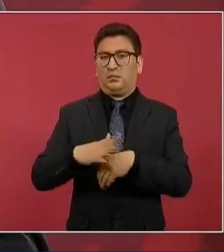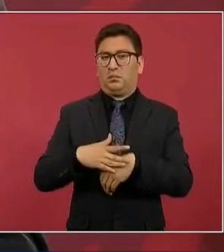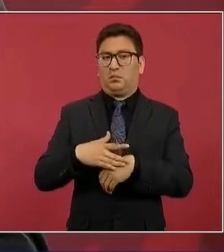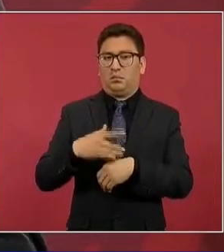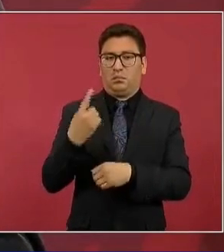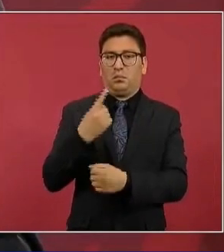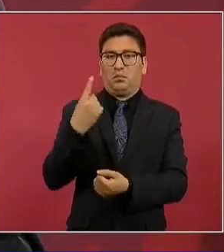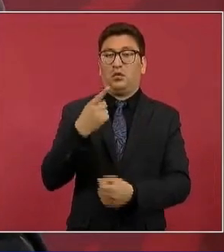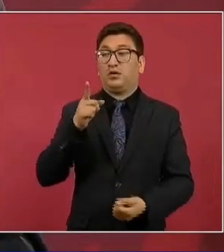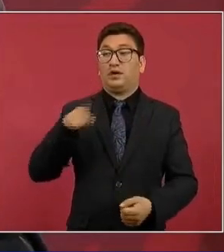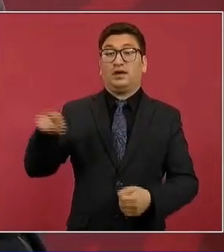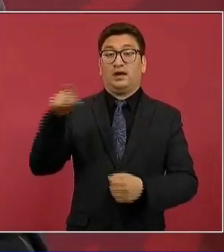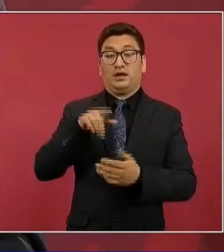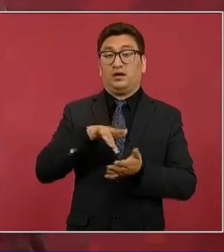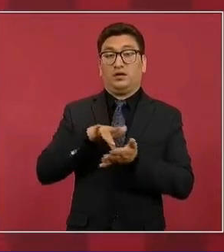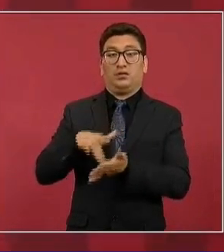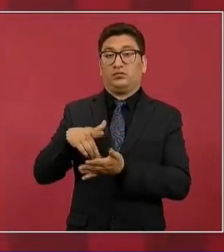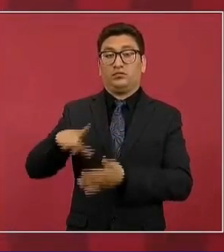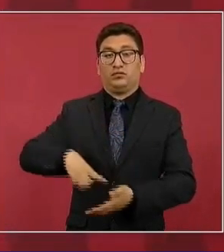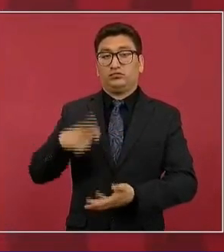obtuvieron subsidios,